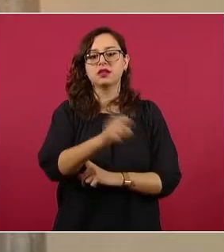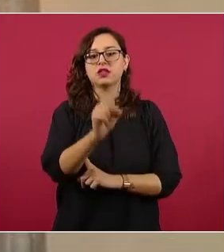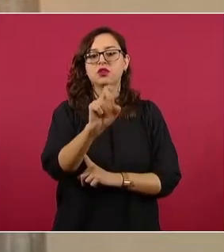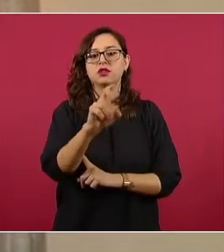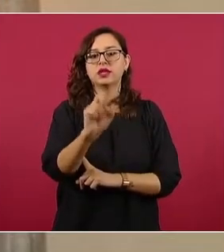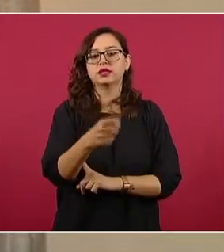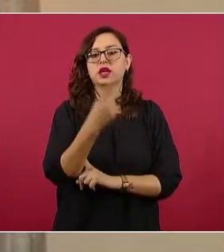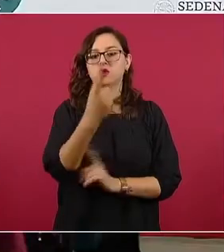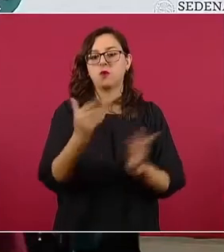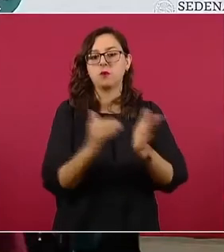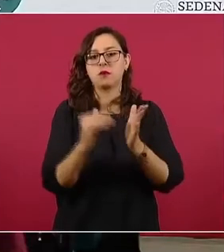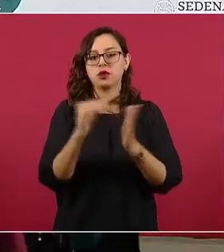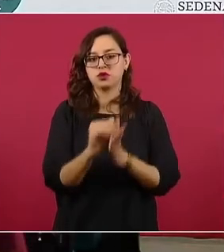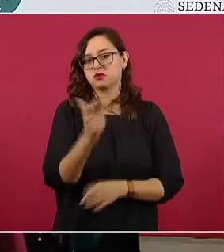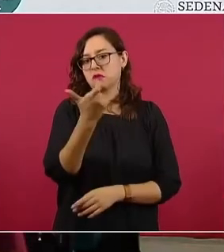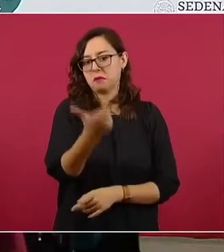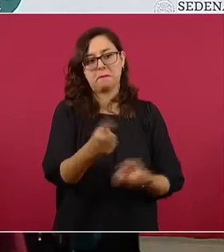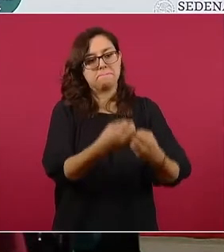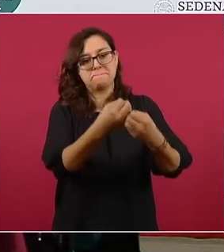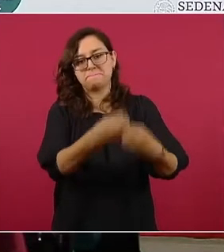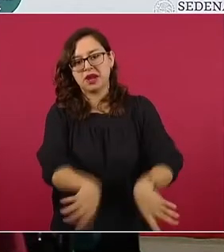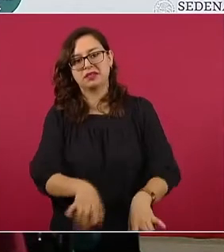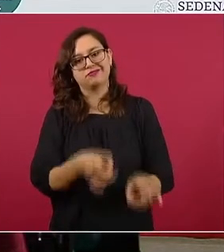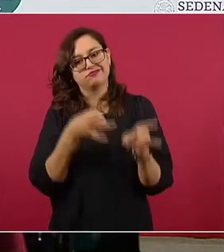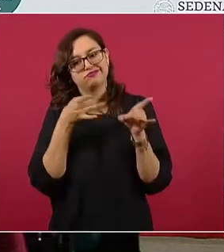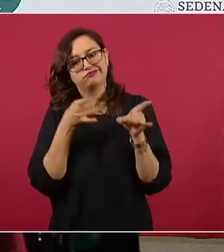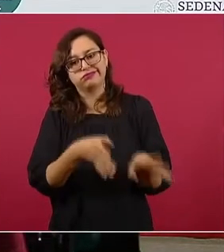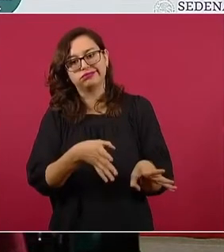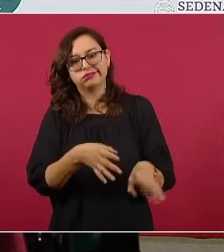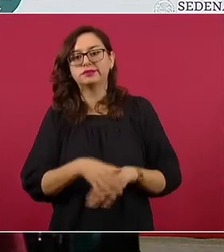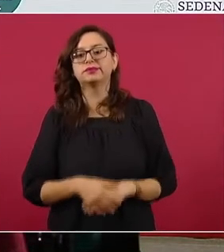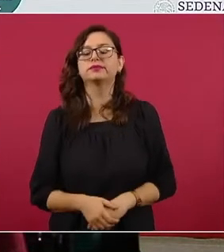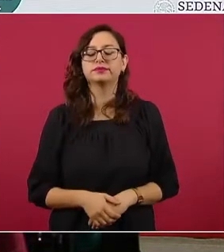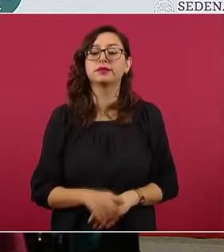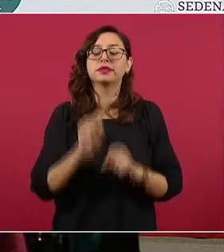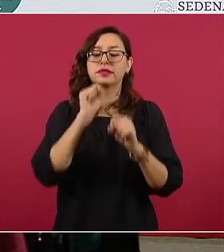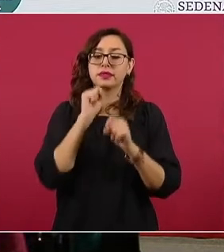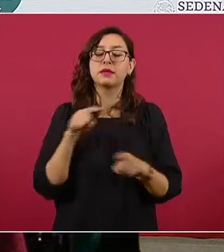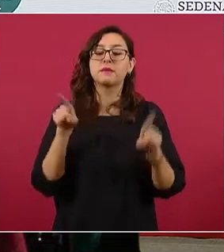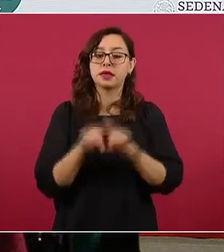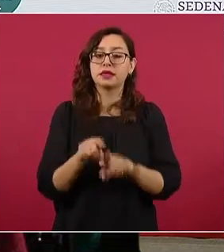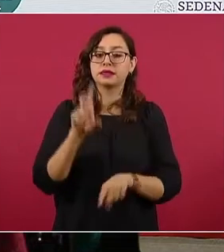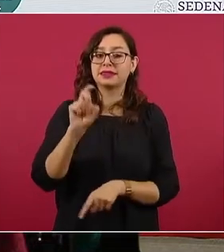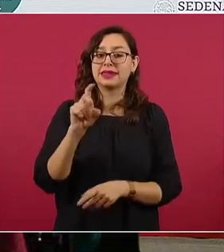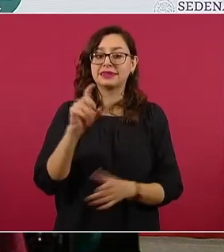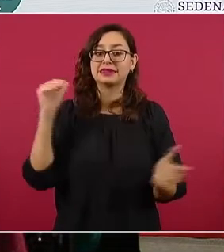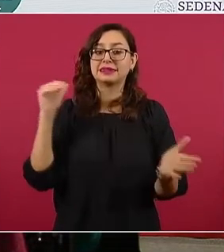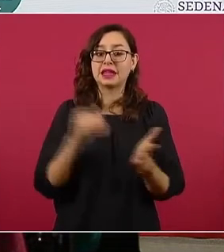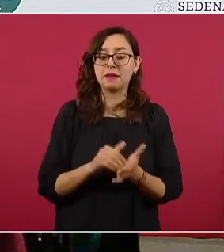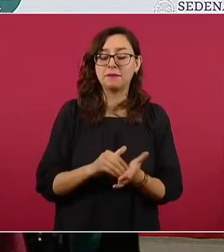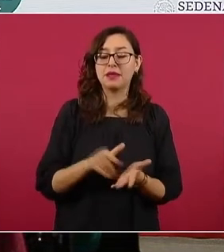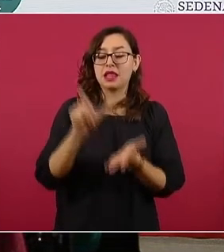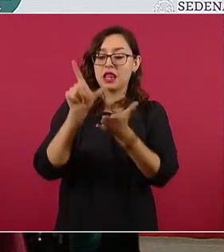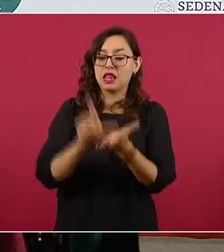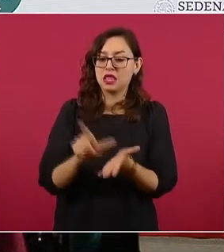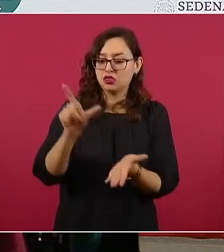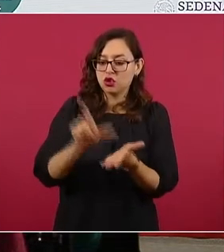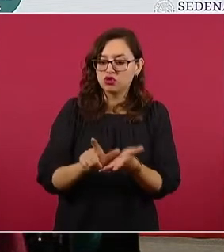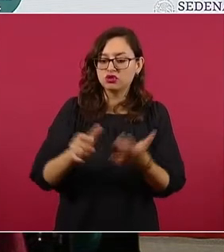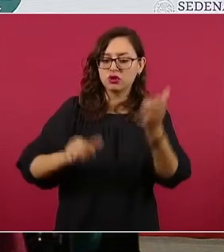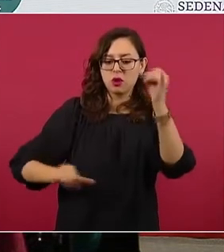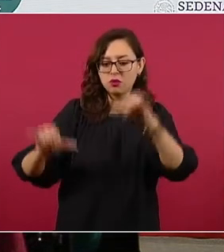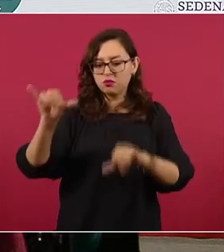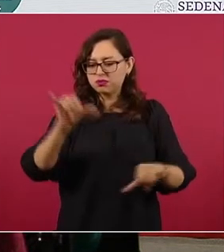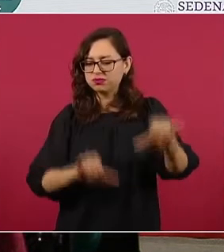millones de pesos. Además, se han asegurado 30.800 litros de sustancias químicas